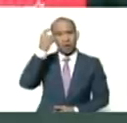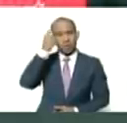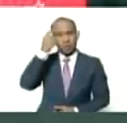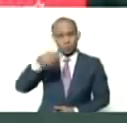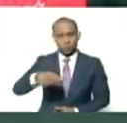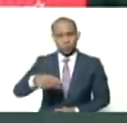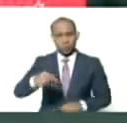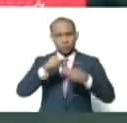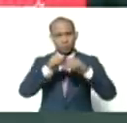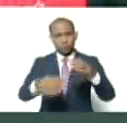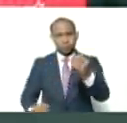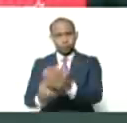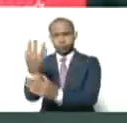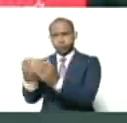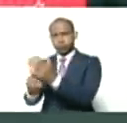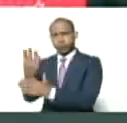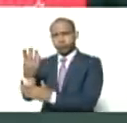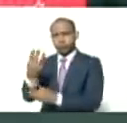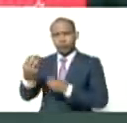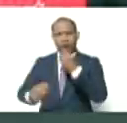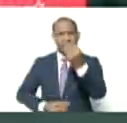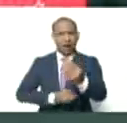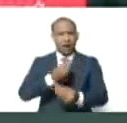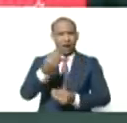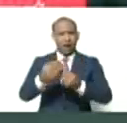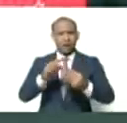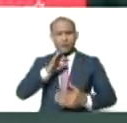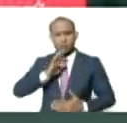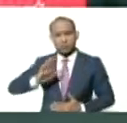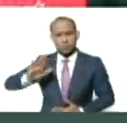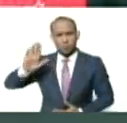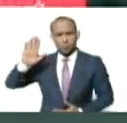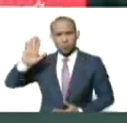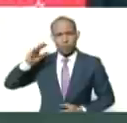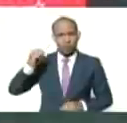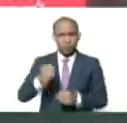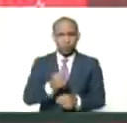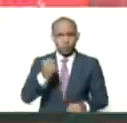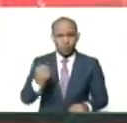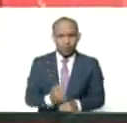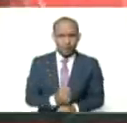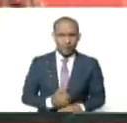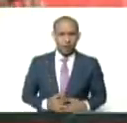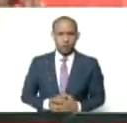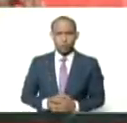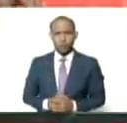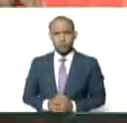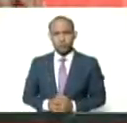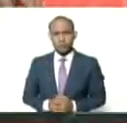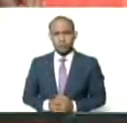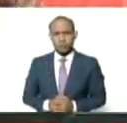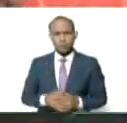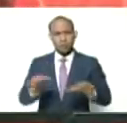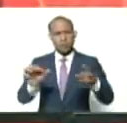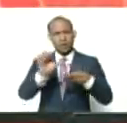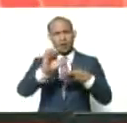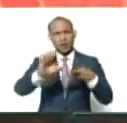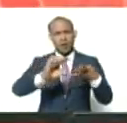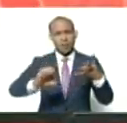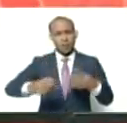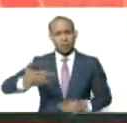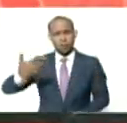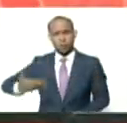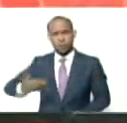que salga de aquí salga como juramento para el trabajo. Está el elemento